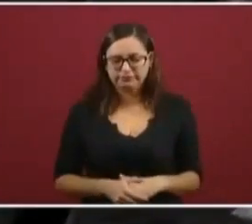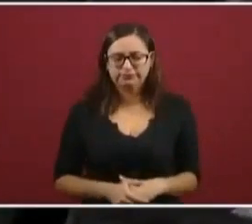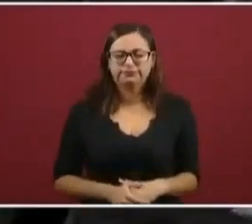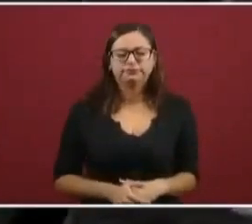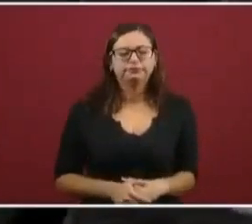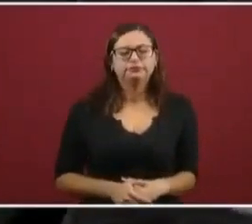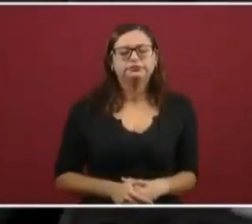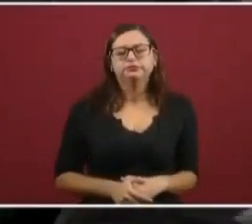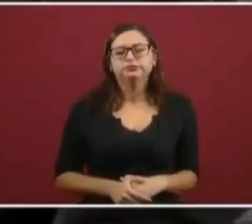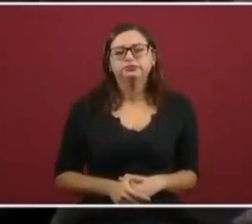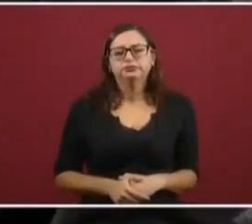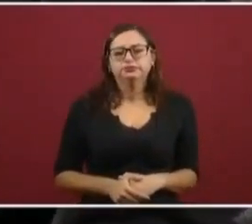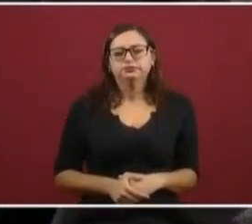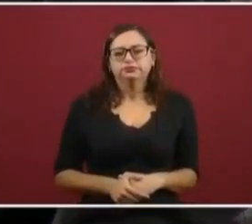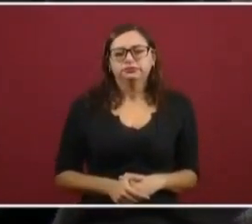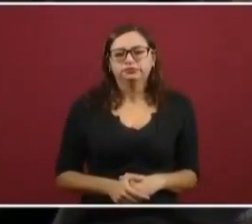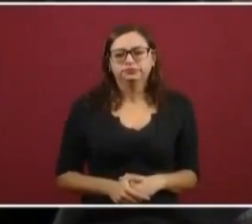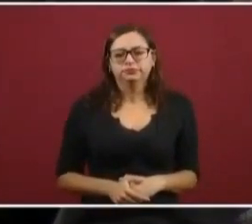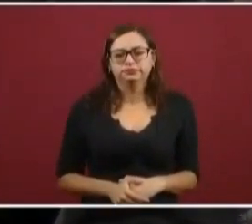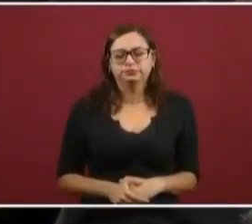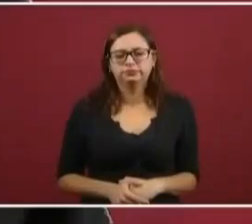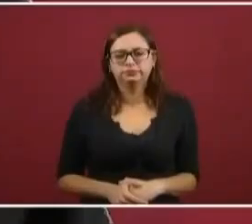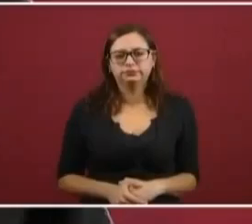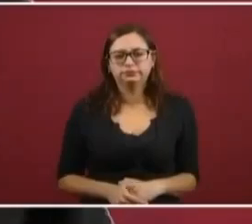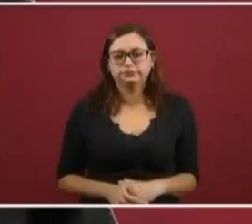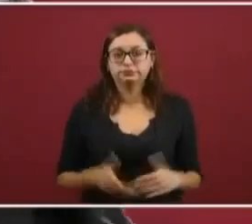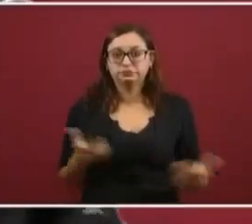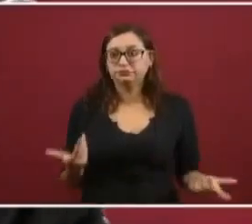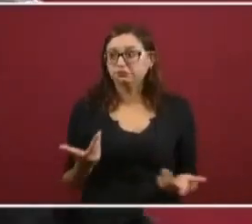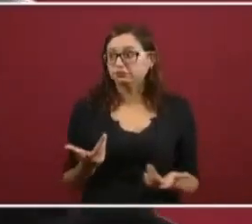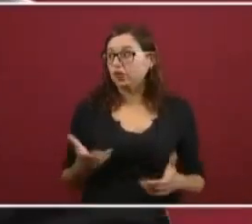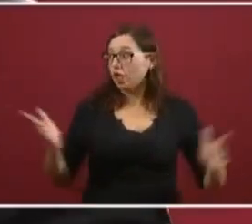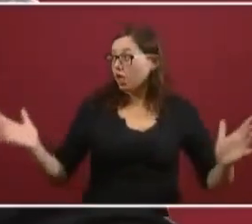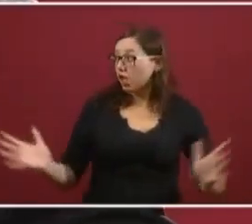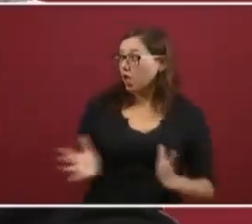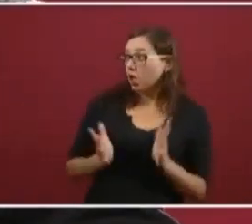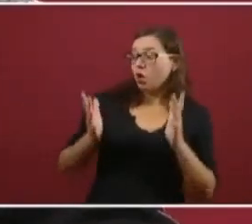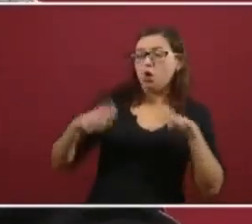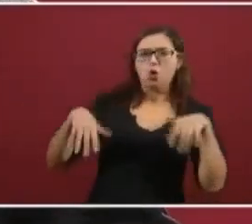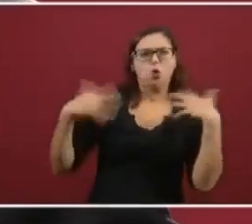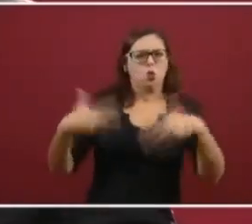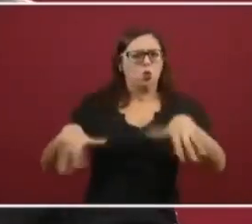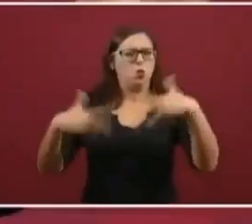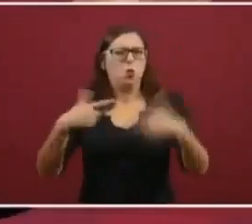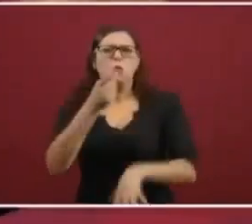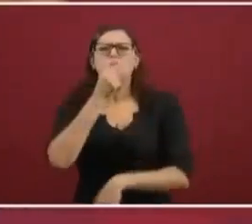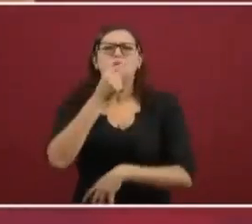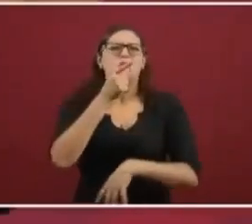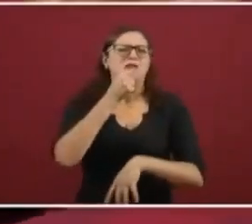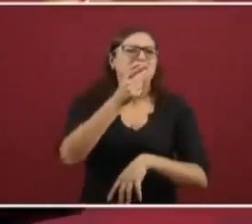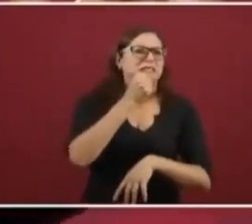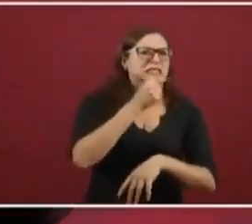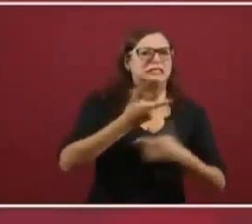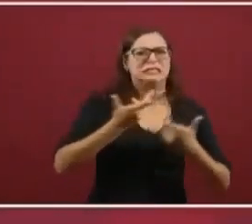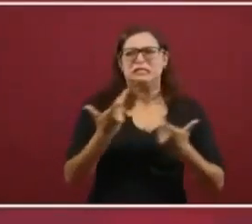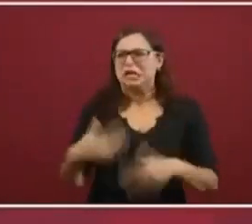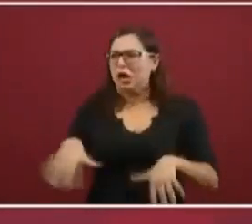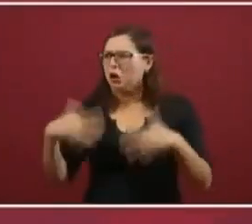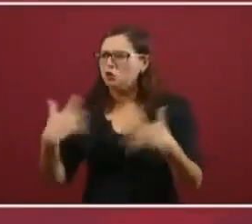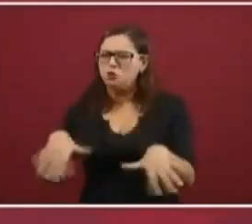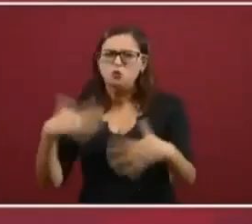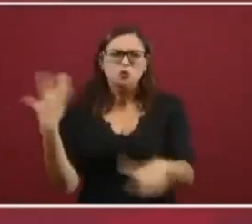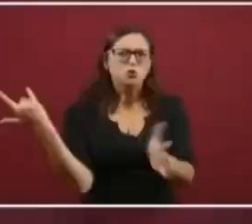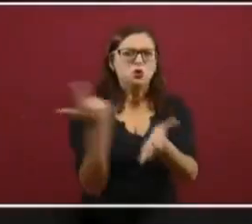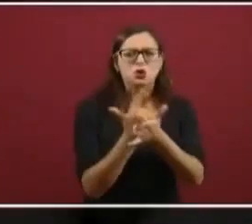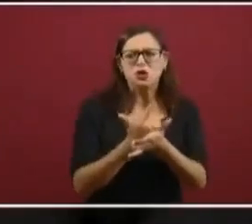conflicto en el país como nunca un despliegue informativo